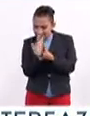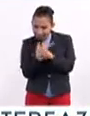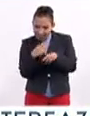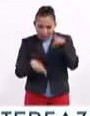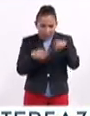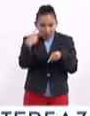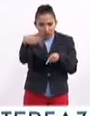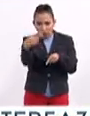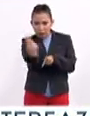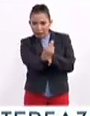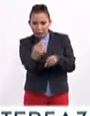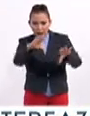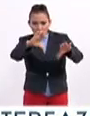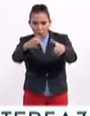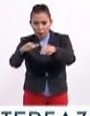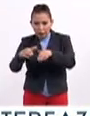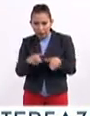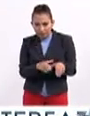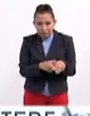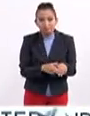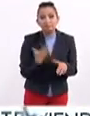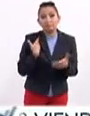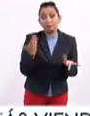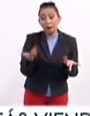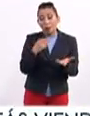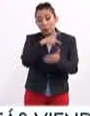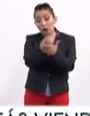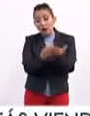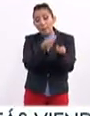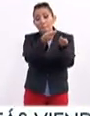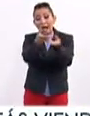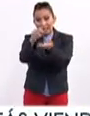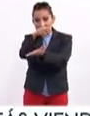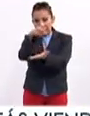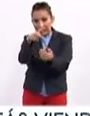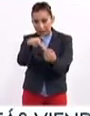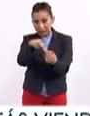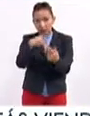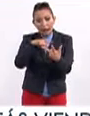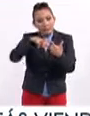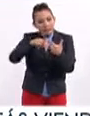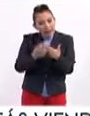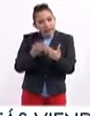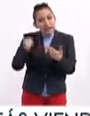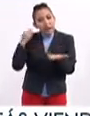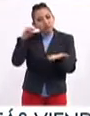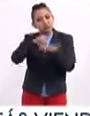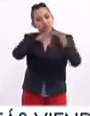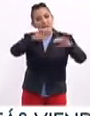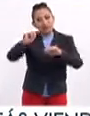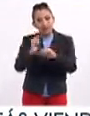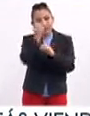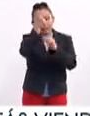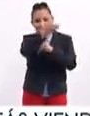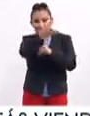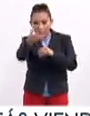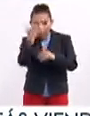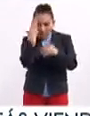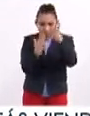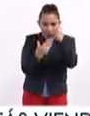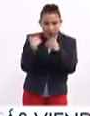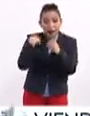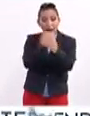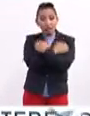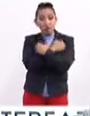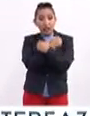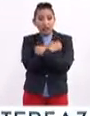a las necesidades de las comunidades. La oferta de programas en estas regiones ha comenzado a incluir formación técnica agropecuaria desde